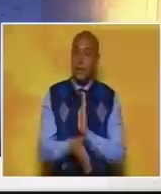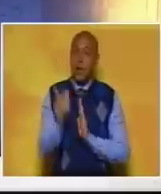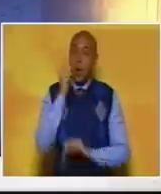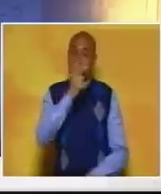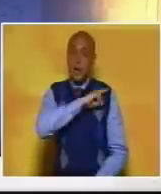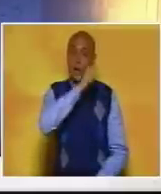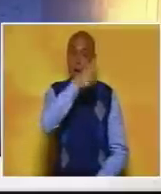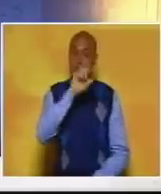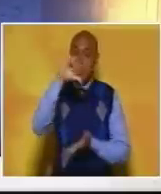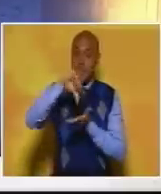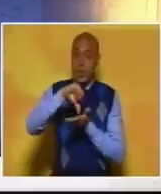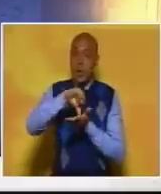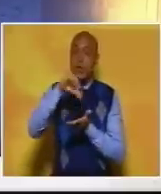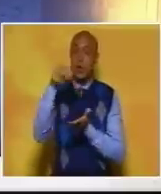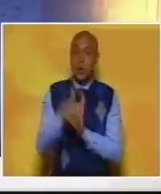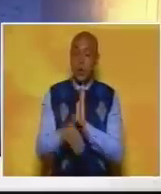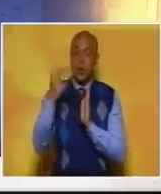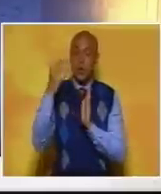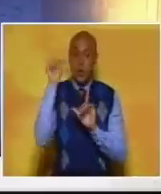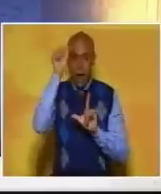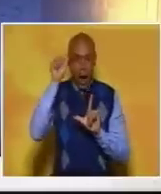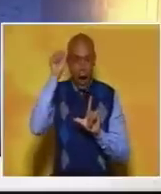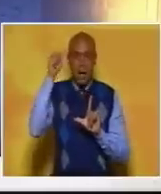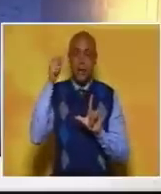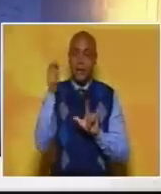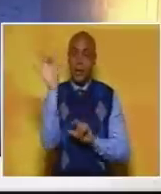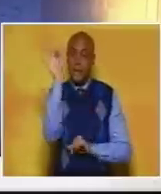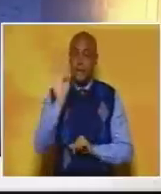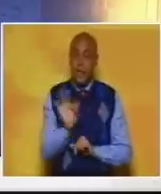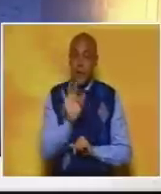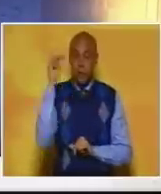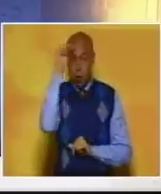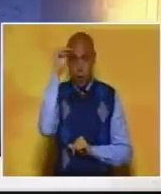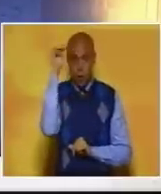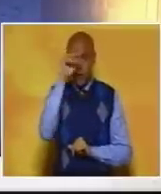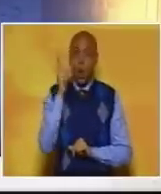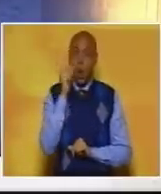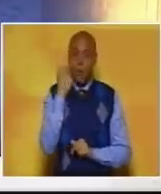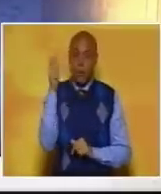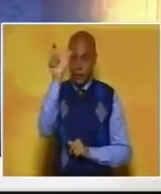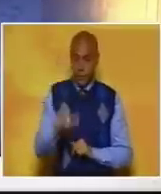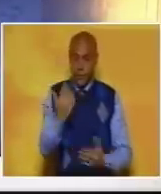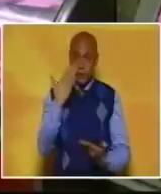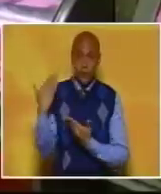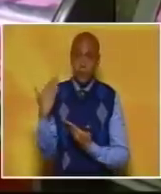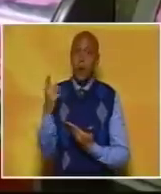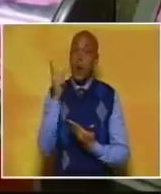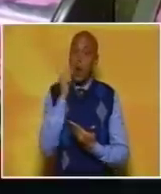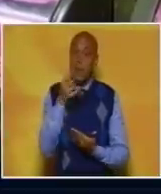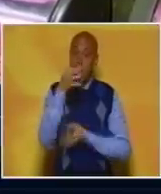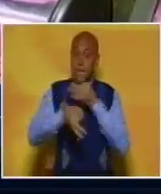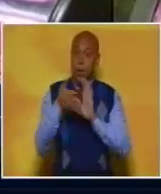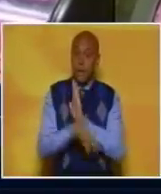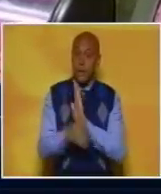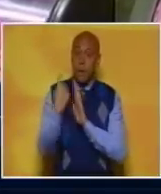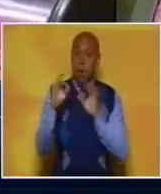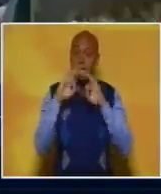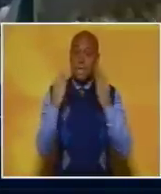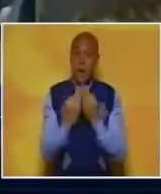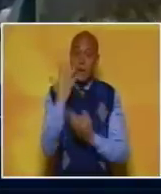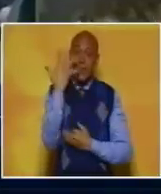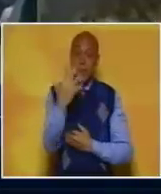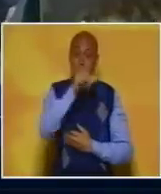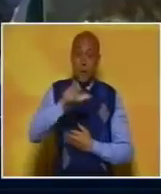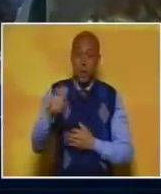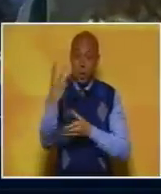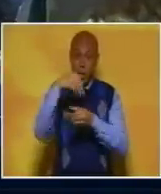director del Centro de Documentación y Análisis Social de la Federación Venezolana de Maestros, Óscar Mesa. Mesa indicó que una familia de 5 integrantes